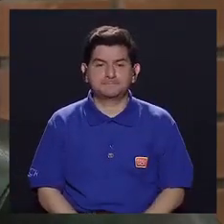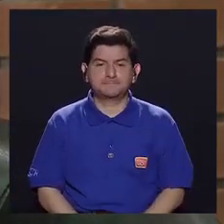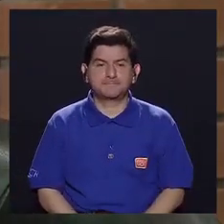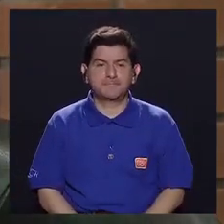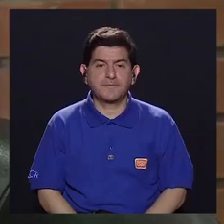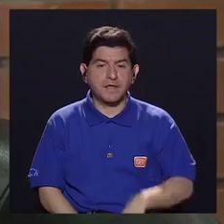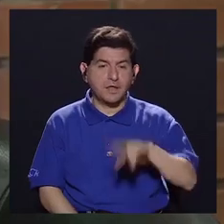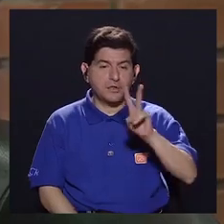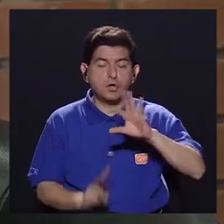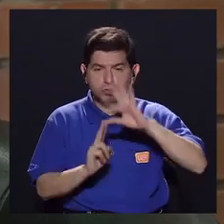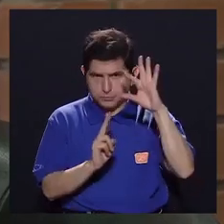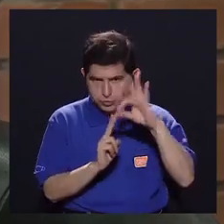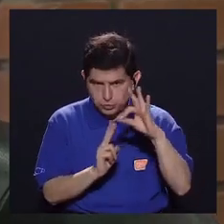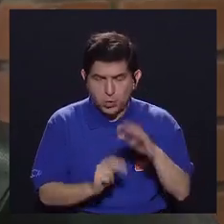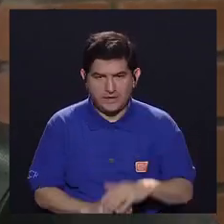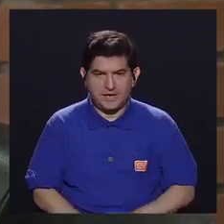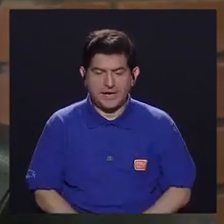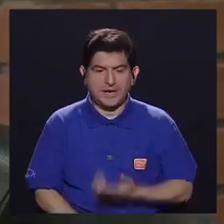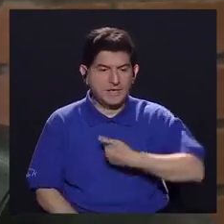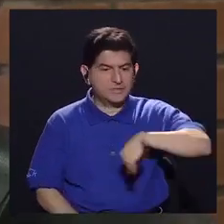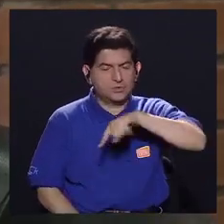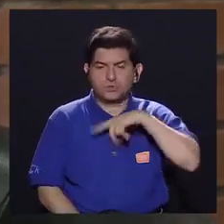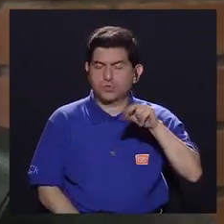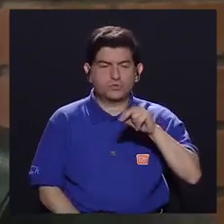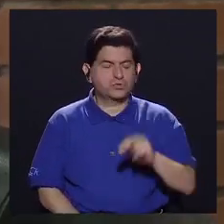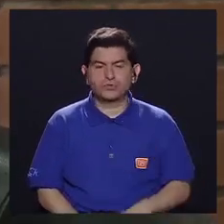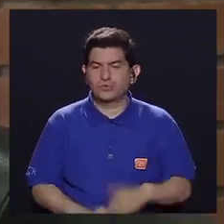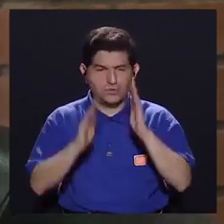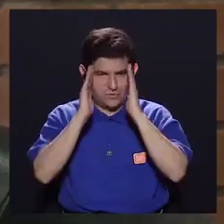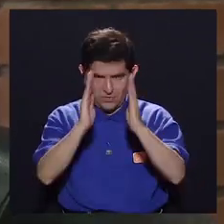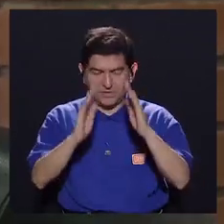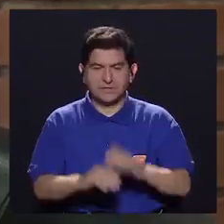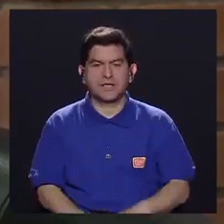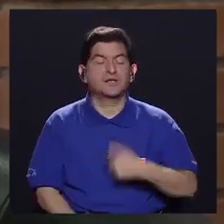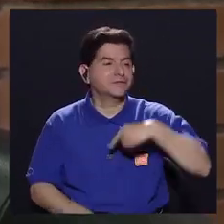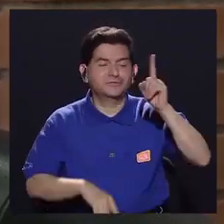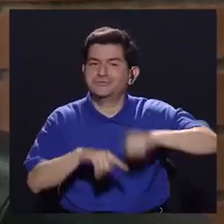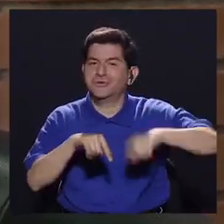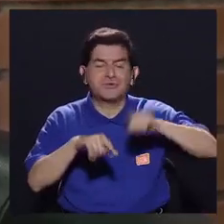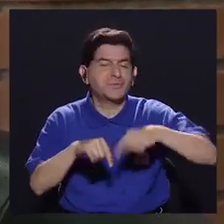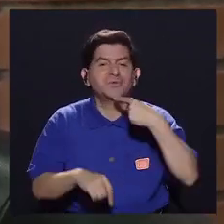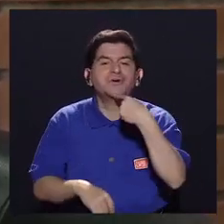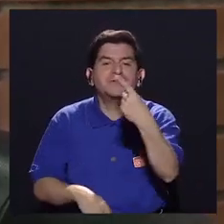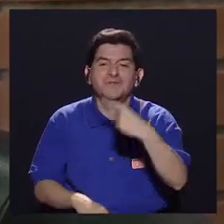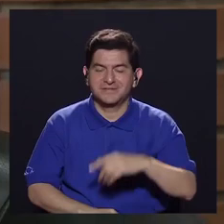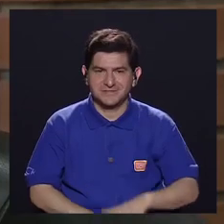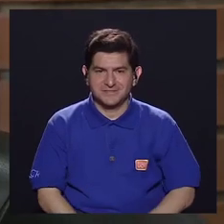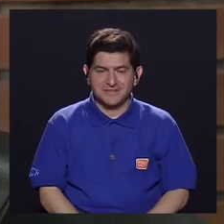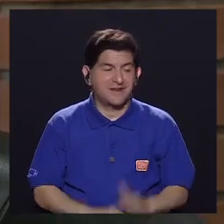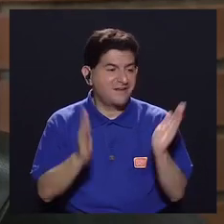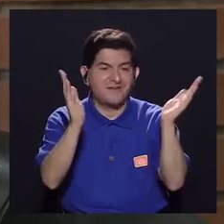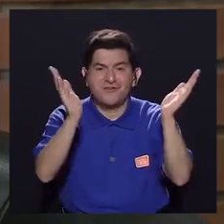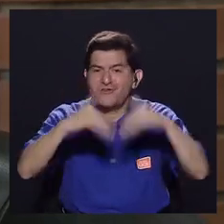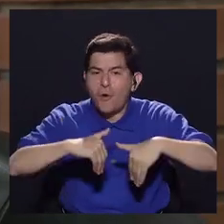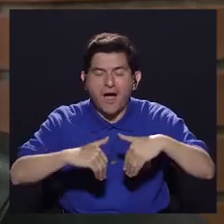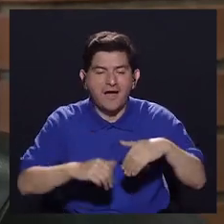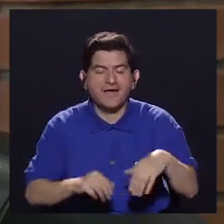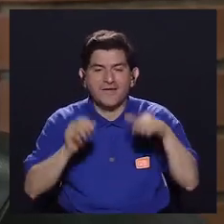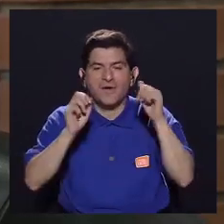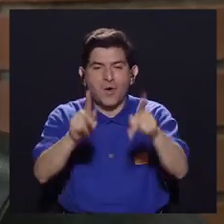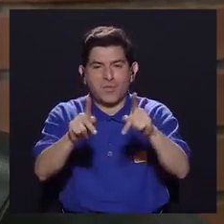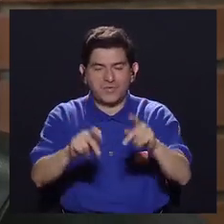tenemos dos posibilidades, ¿verdad?, que no hemos tratado aún. Yo no puedo decirte que no exista